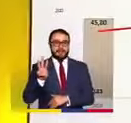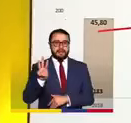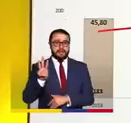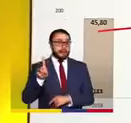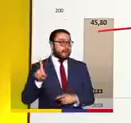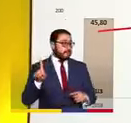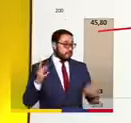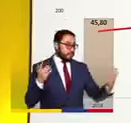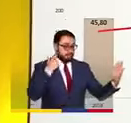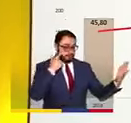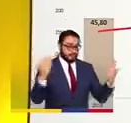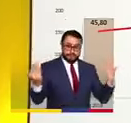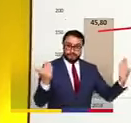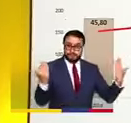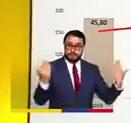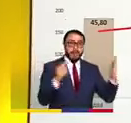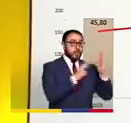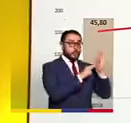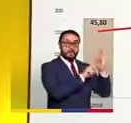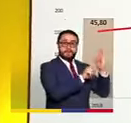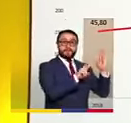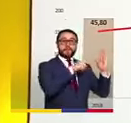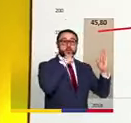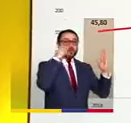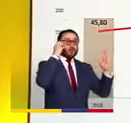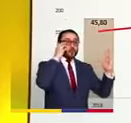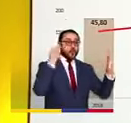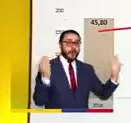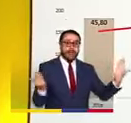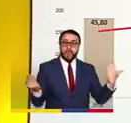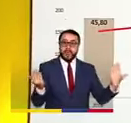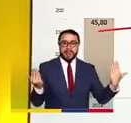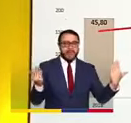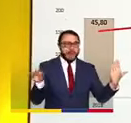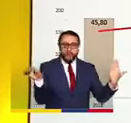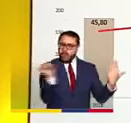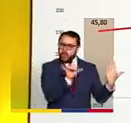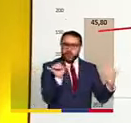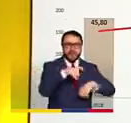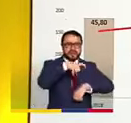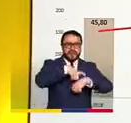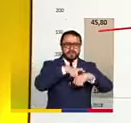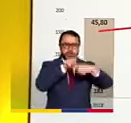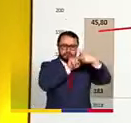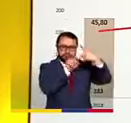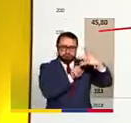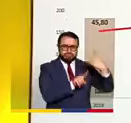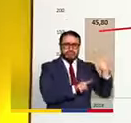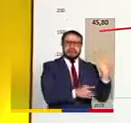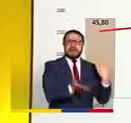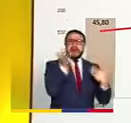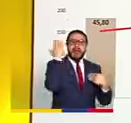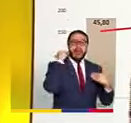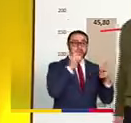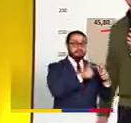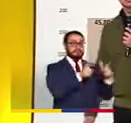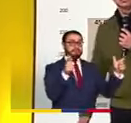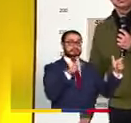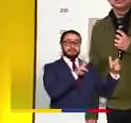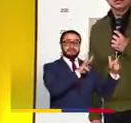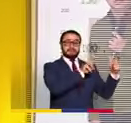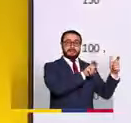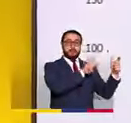año 2021 de Duque en la misma cantidad de semanas era 374.